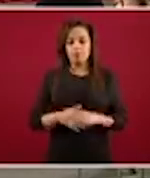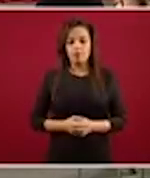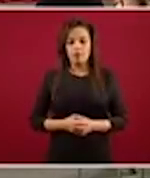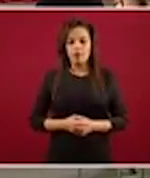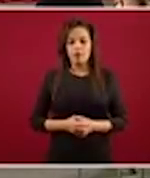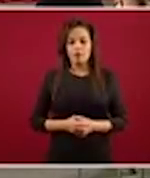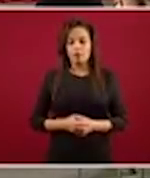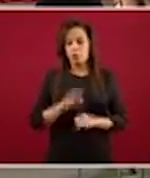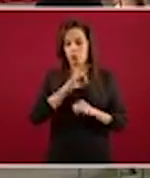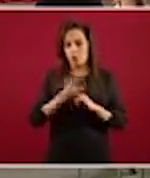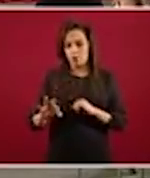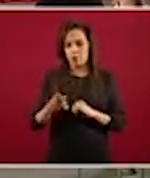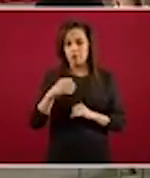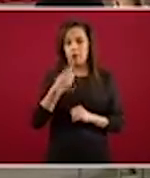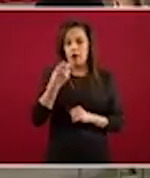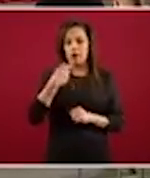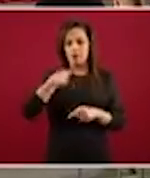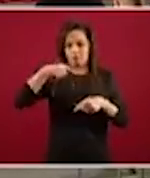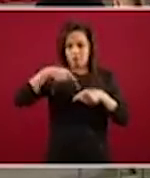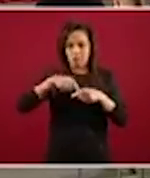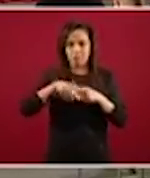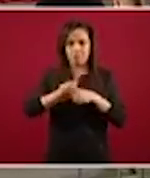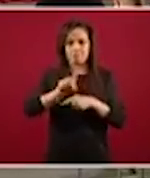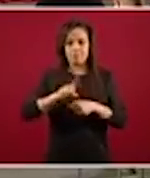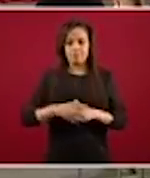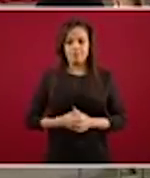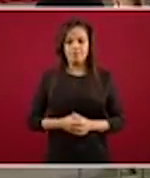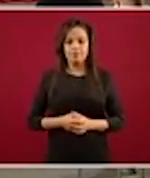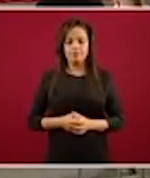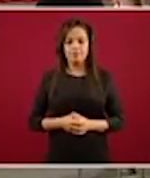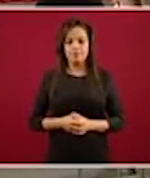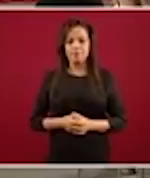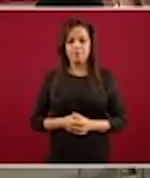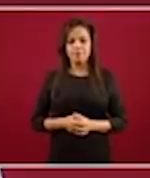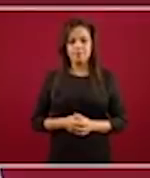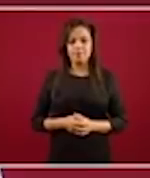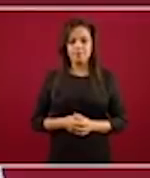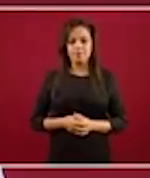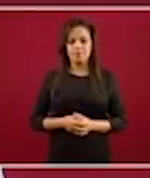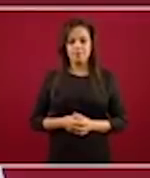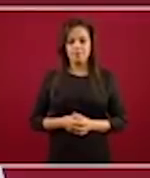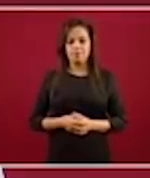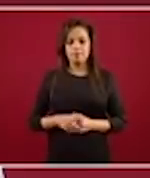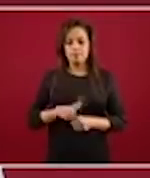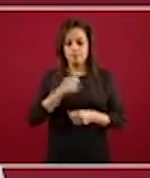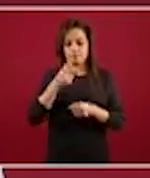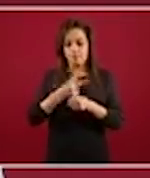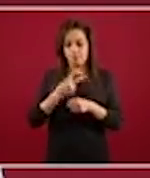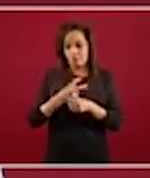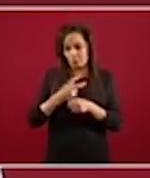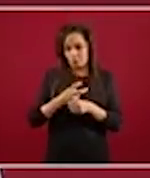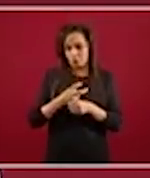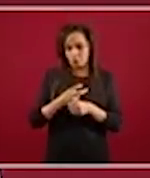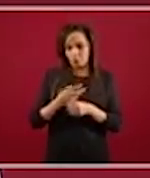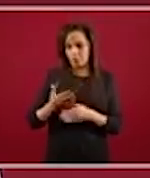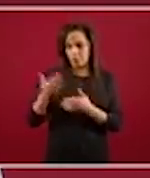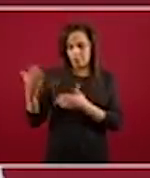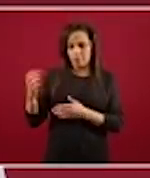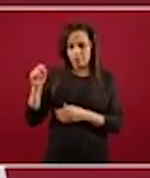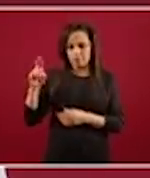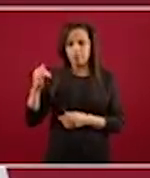tercera. Dejaré desde luego la segunda al canciller y contestaré con cierta vehemencia la